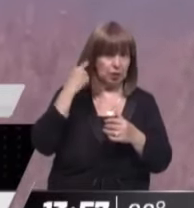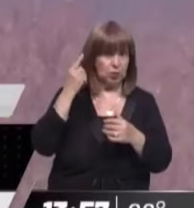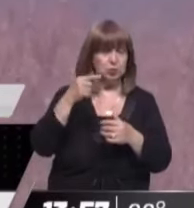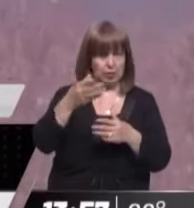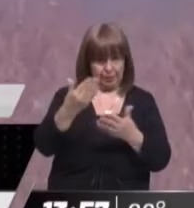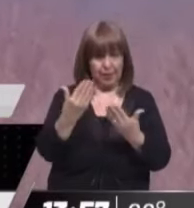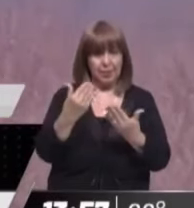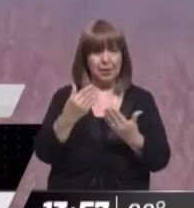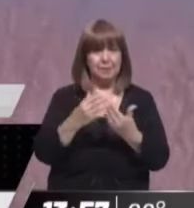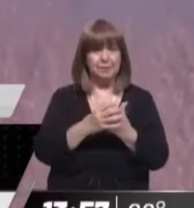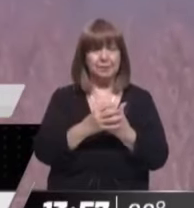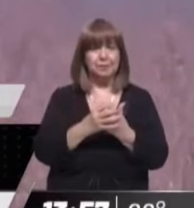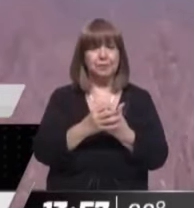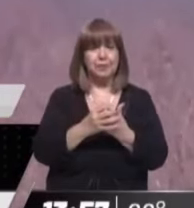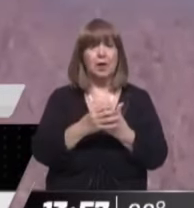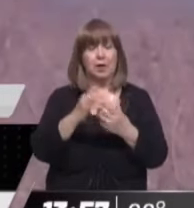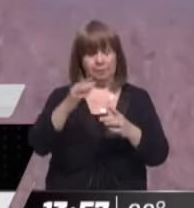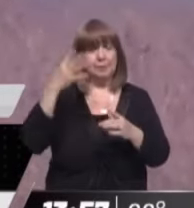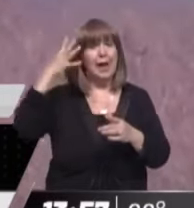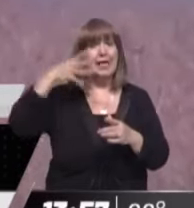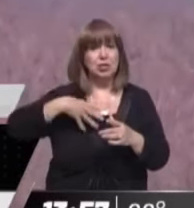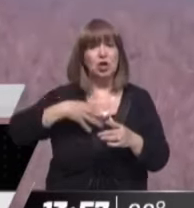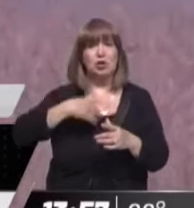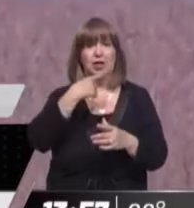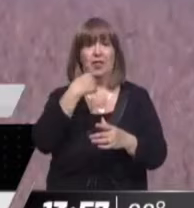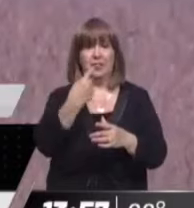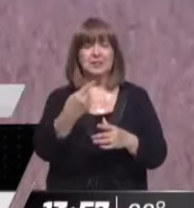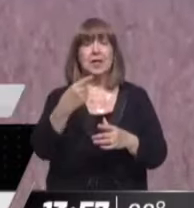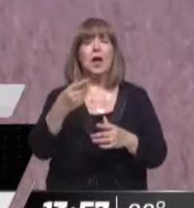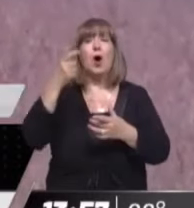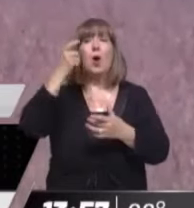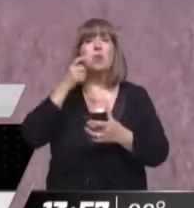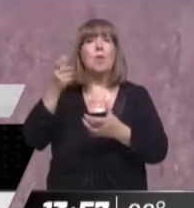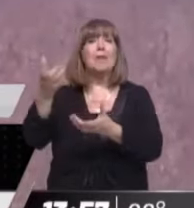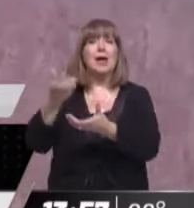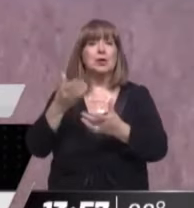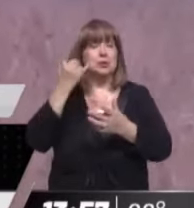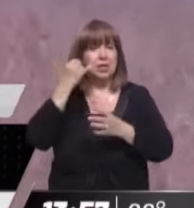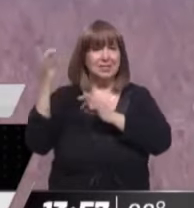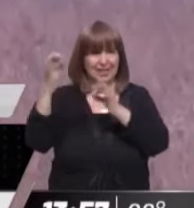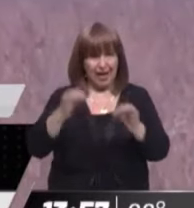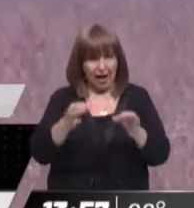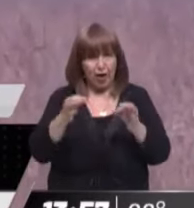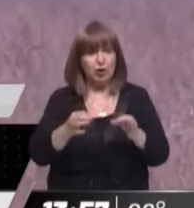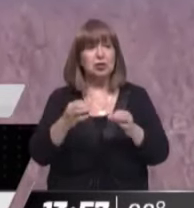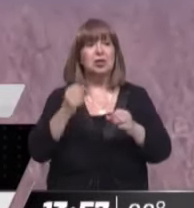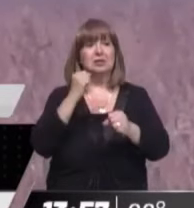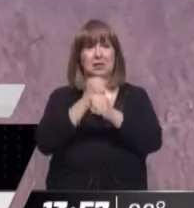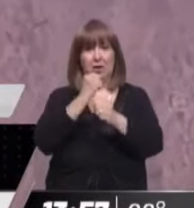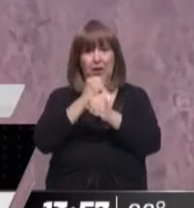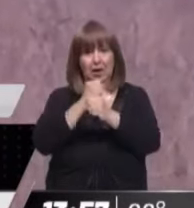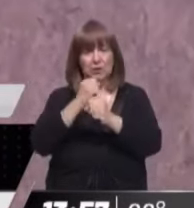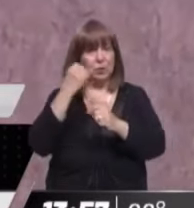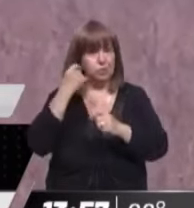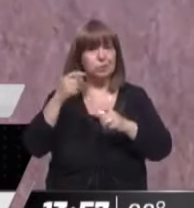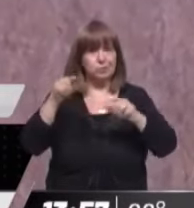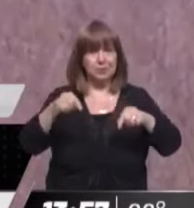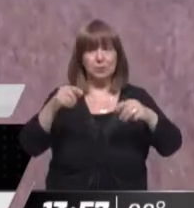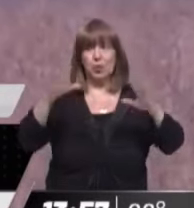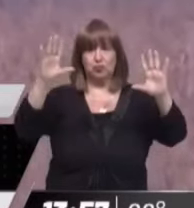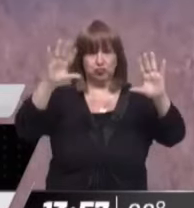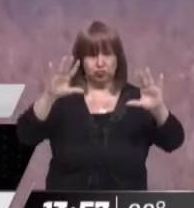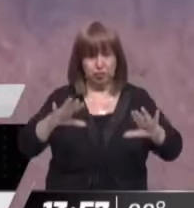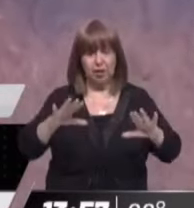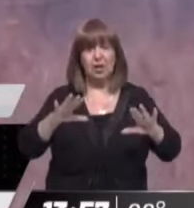vos. No, les decía entonces que los bomberos están ahí trabajando en el medio del lugar donde